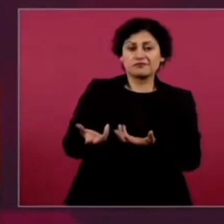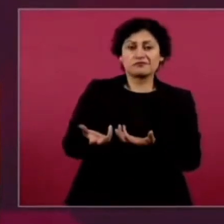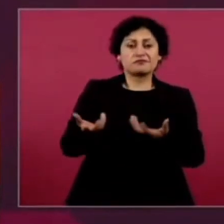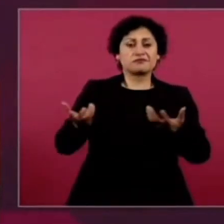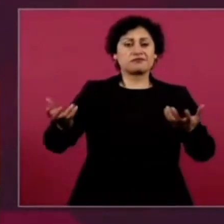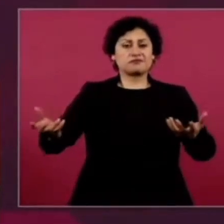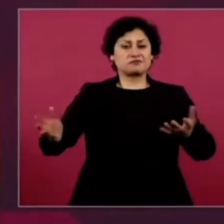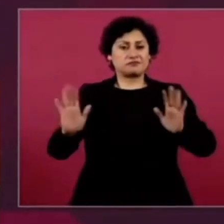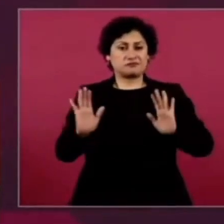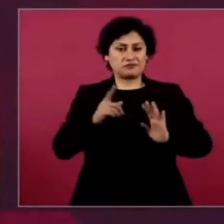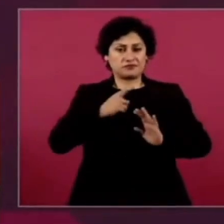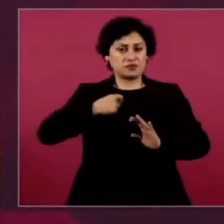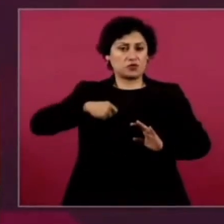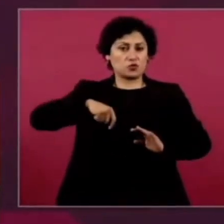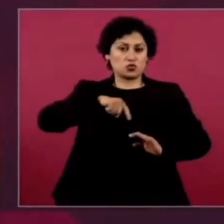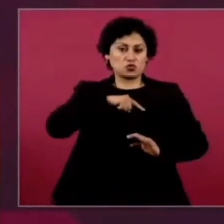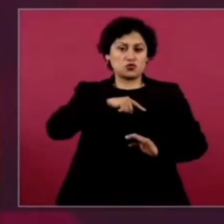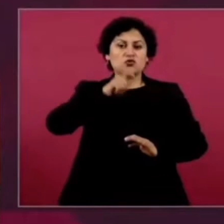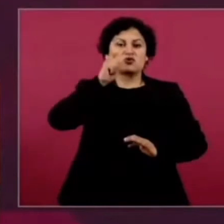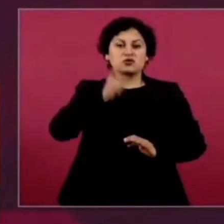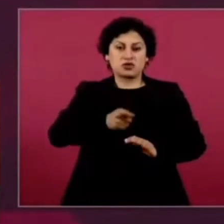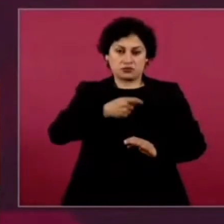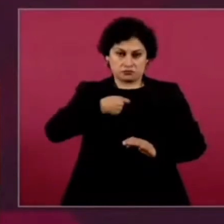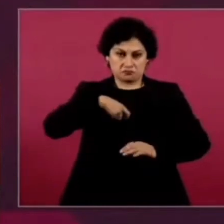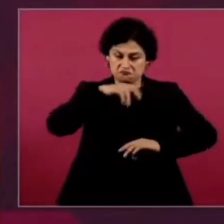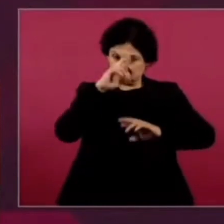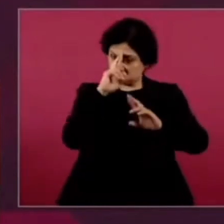Pero primero porque pues, nosotros somos respetuosos.